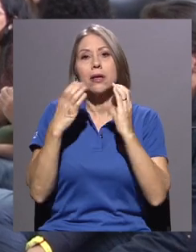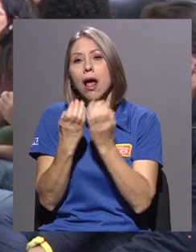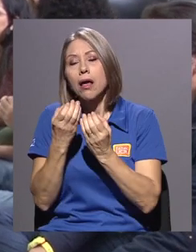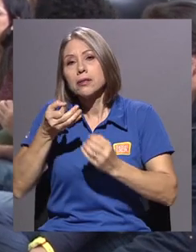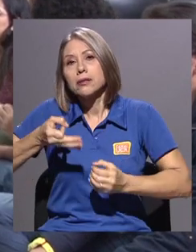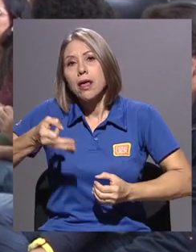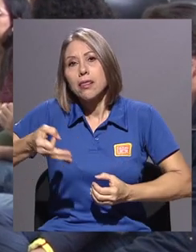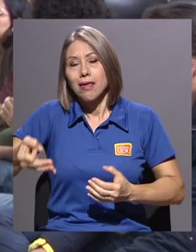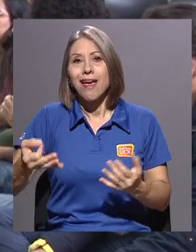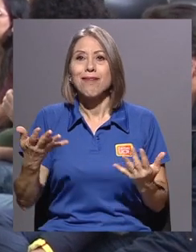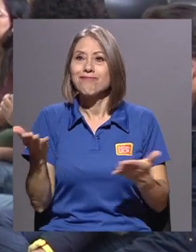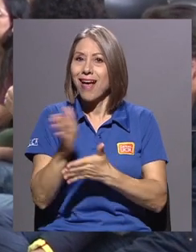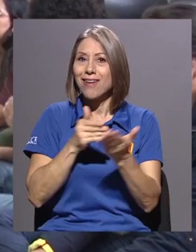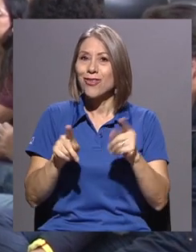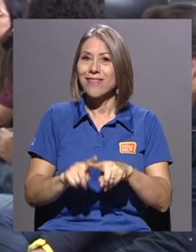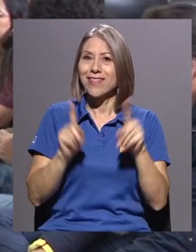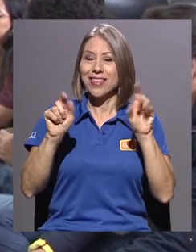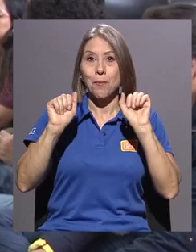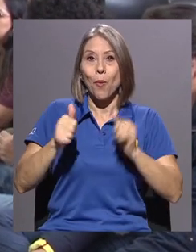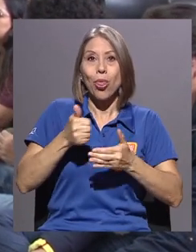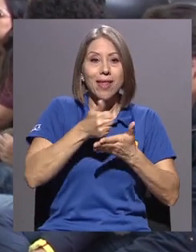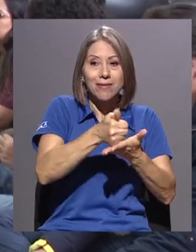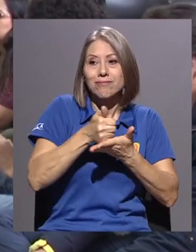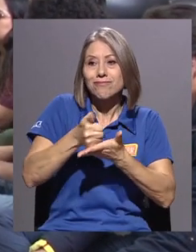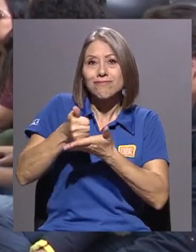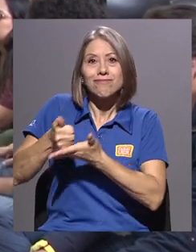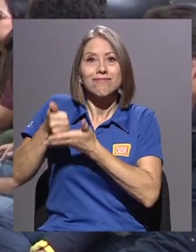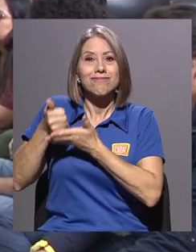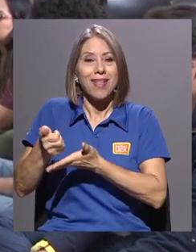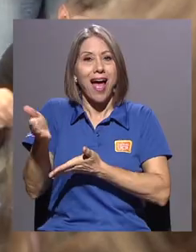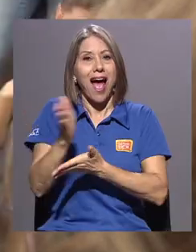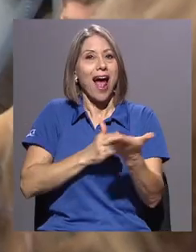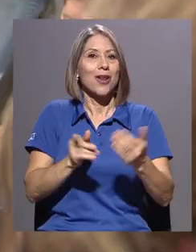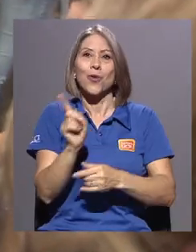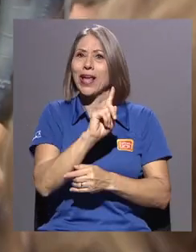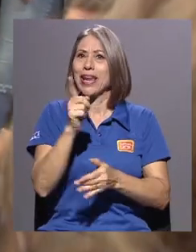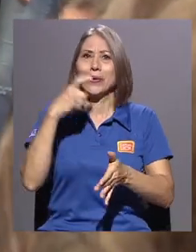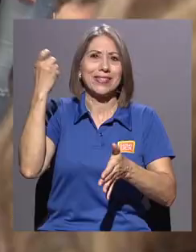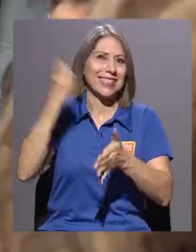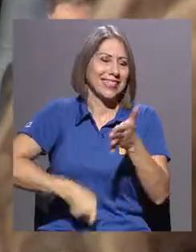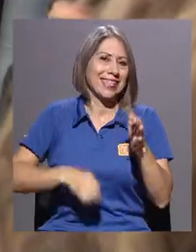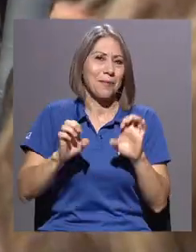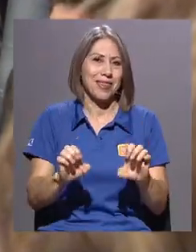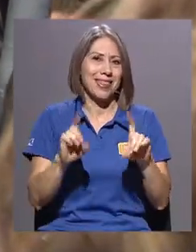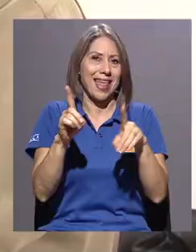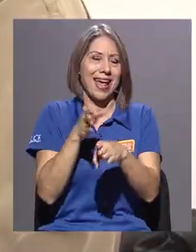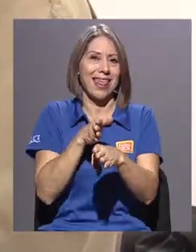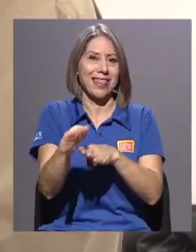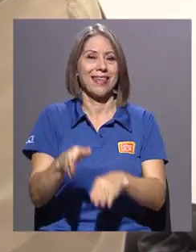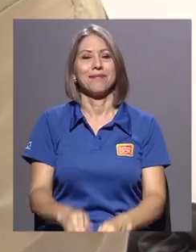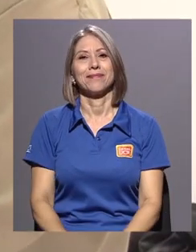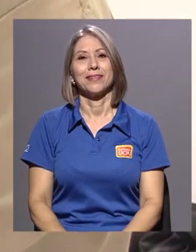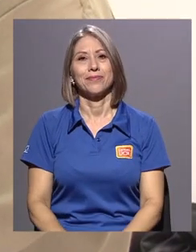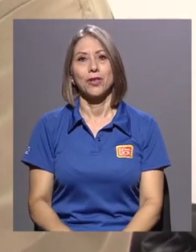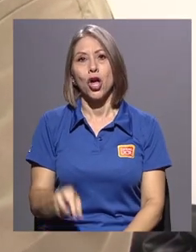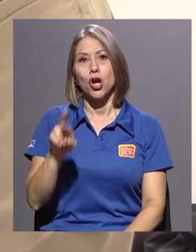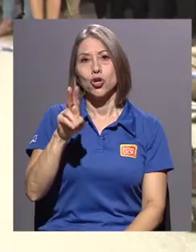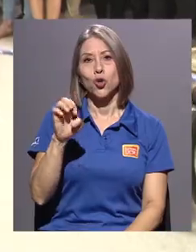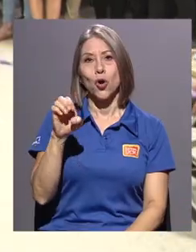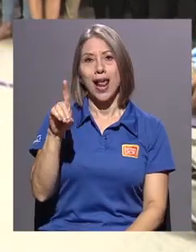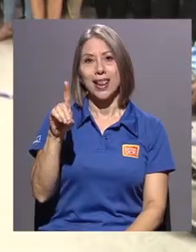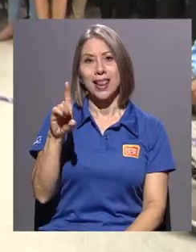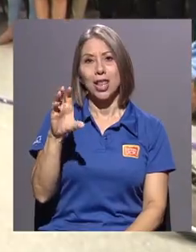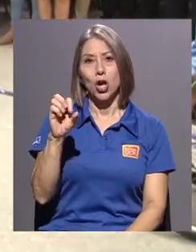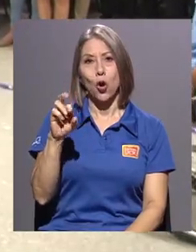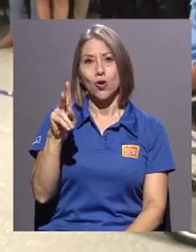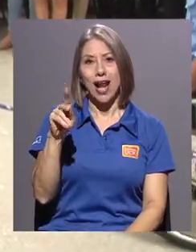día, y poder como ayudarnos entre nosotros en algo que no sea estrictamente académico. Ronald Corrales